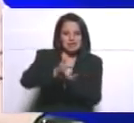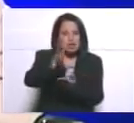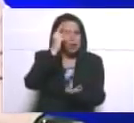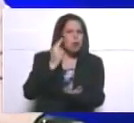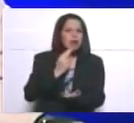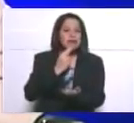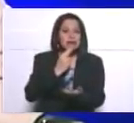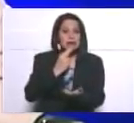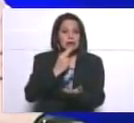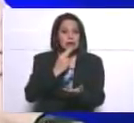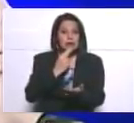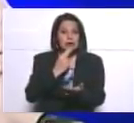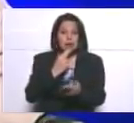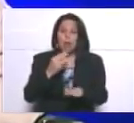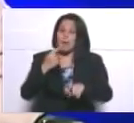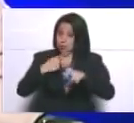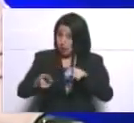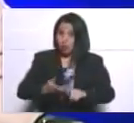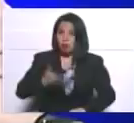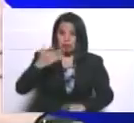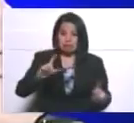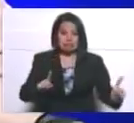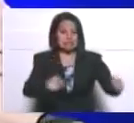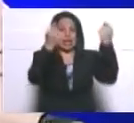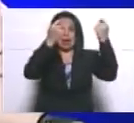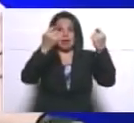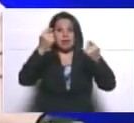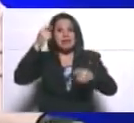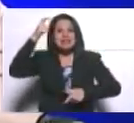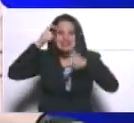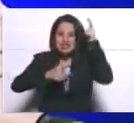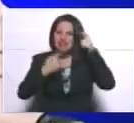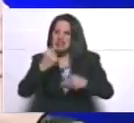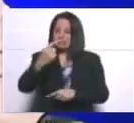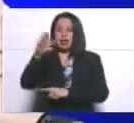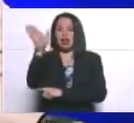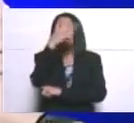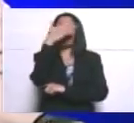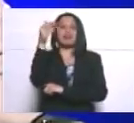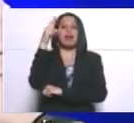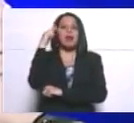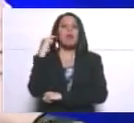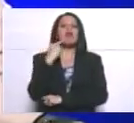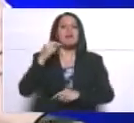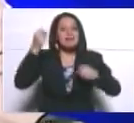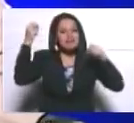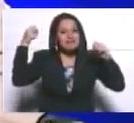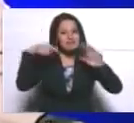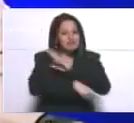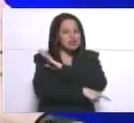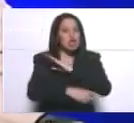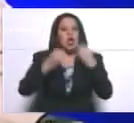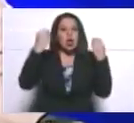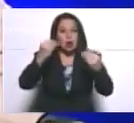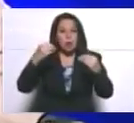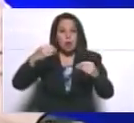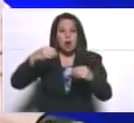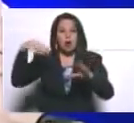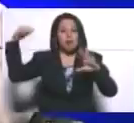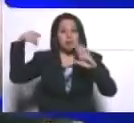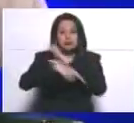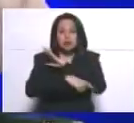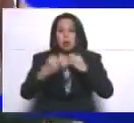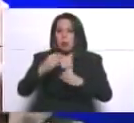Y eso fue muy importante cuando el comandante Chávez dice, esta es la bandera de Bolívar. Vamos a nuestras raíces, vamos a nuestros orígenes, vamos a